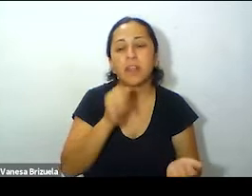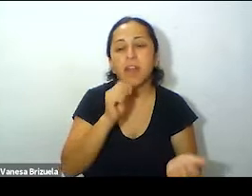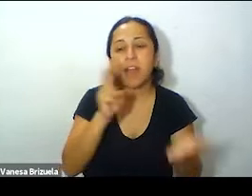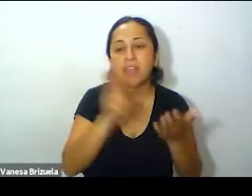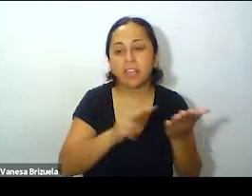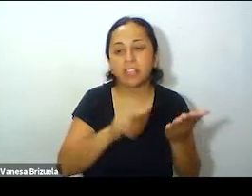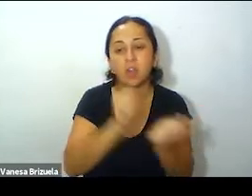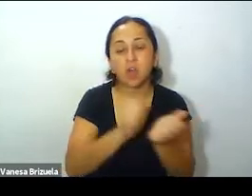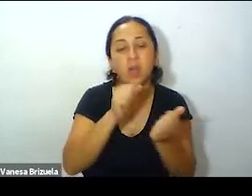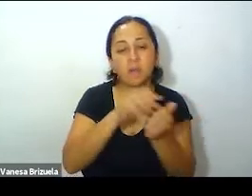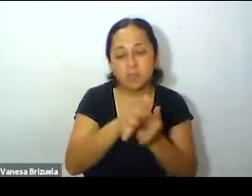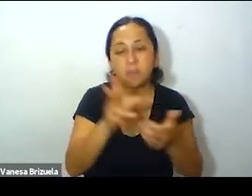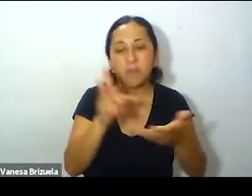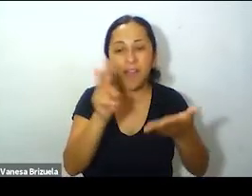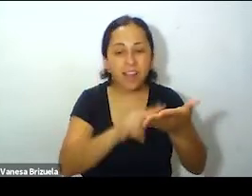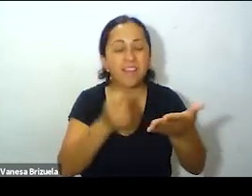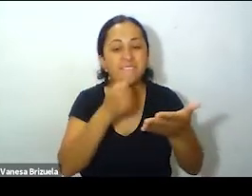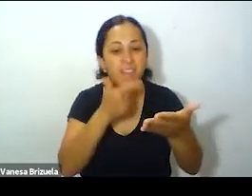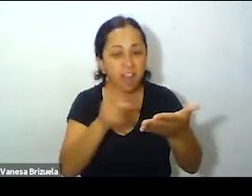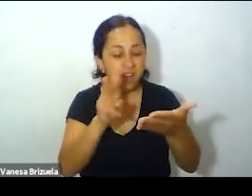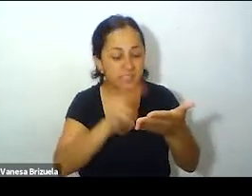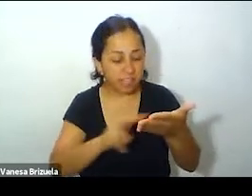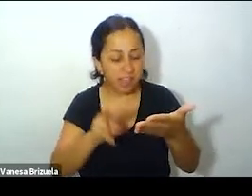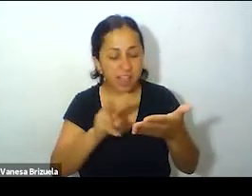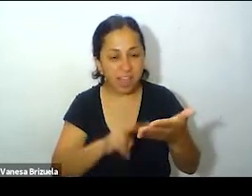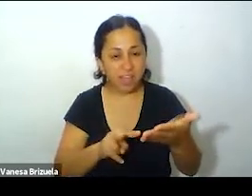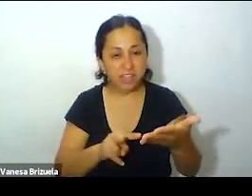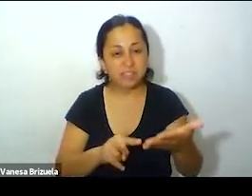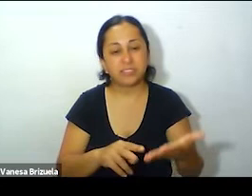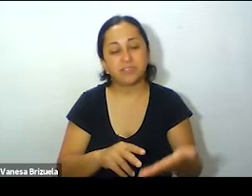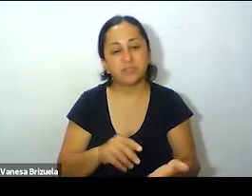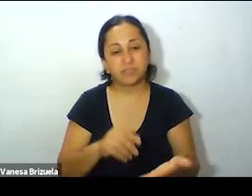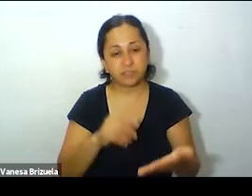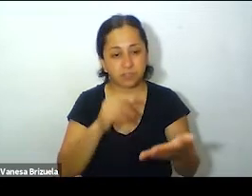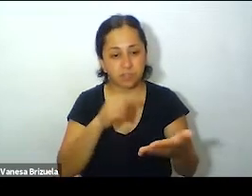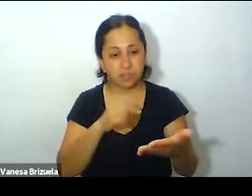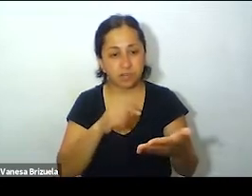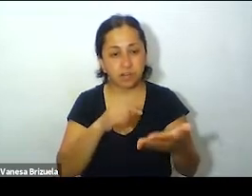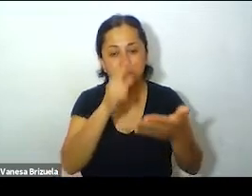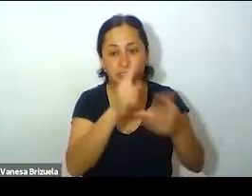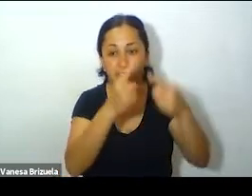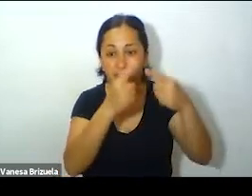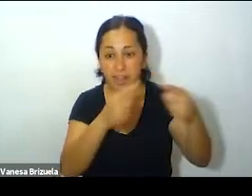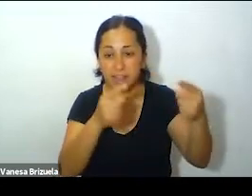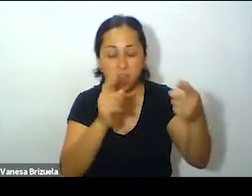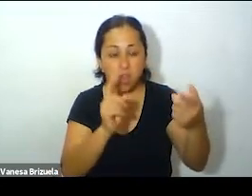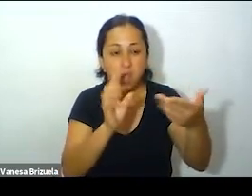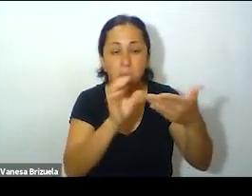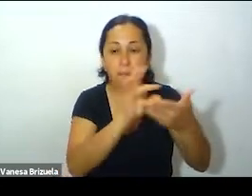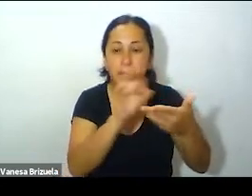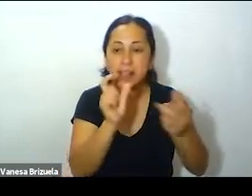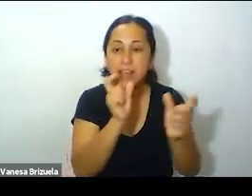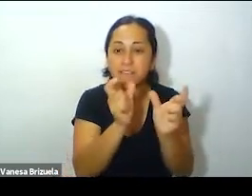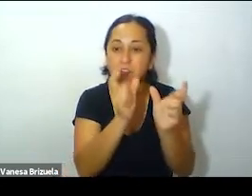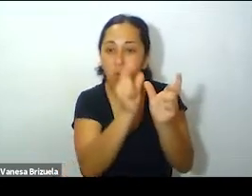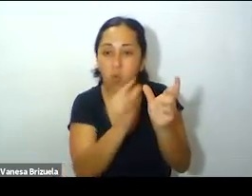porque son más fáciles de leer en un papel. ¿Sí? Cuando tienen serif, el ojo tiende a unir las letras,